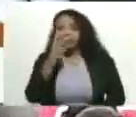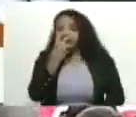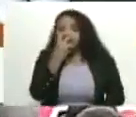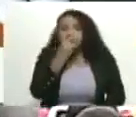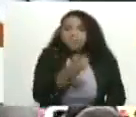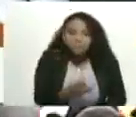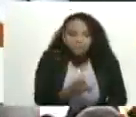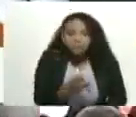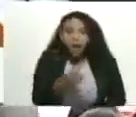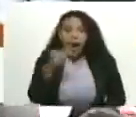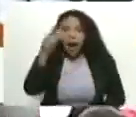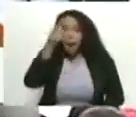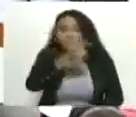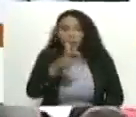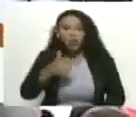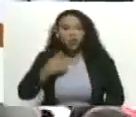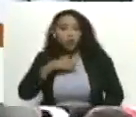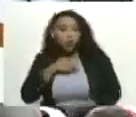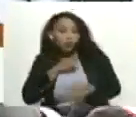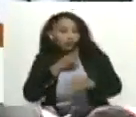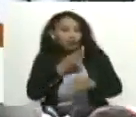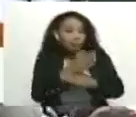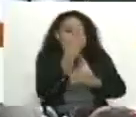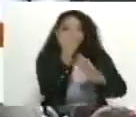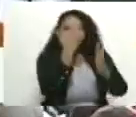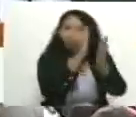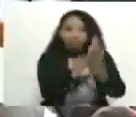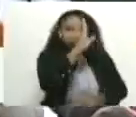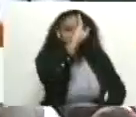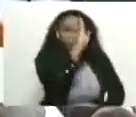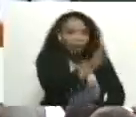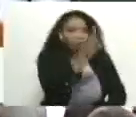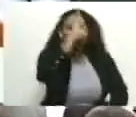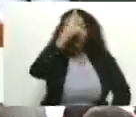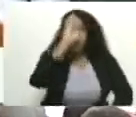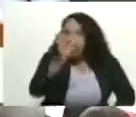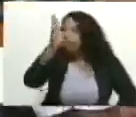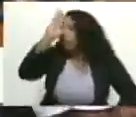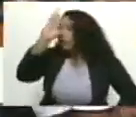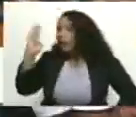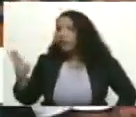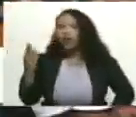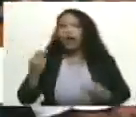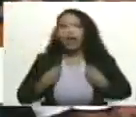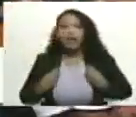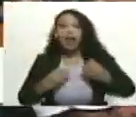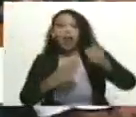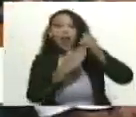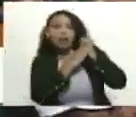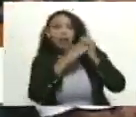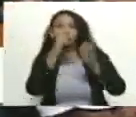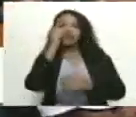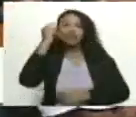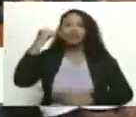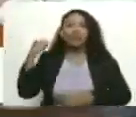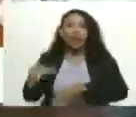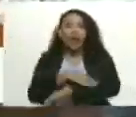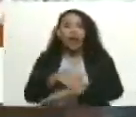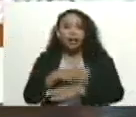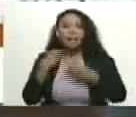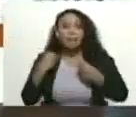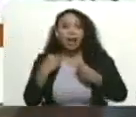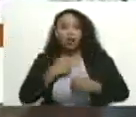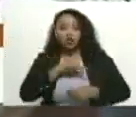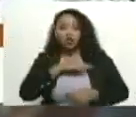visitando nosotros a la gente, llegando a los sitios donde viven, donde están nuestros líderes y lideresas de calle, para darle